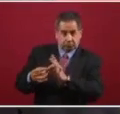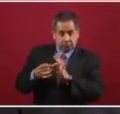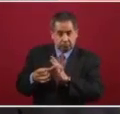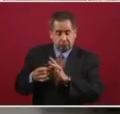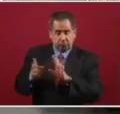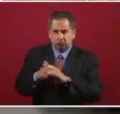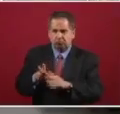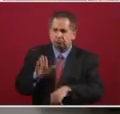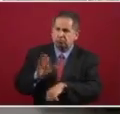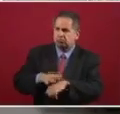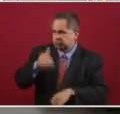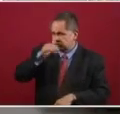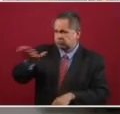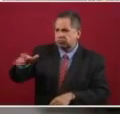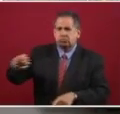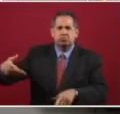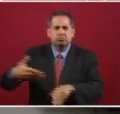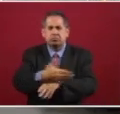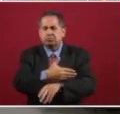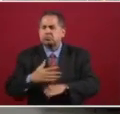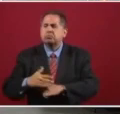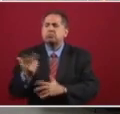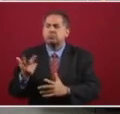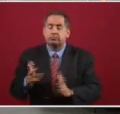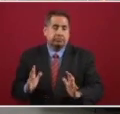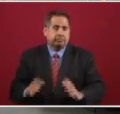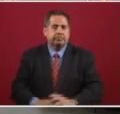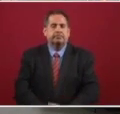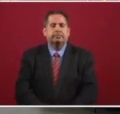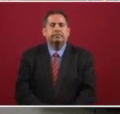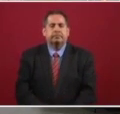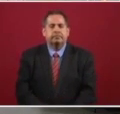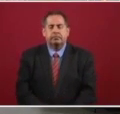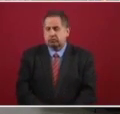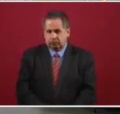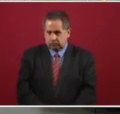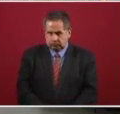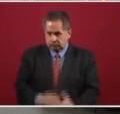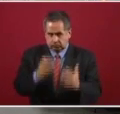de reclamar esa intervención? Gracias. Bueno, mire, no hay